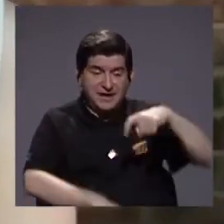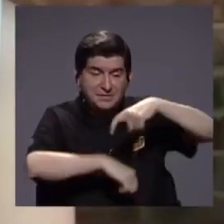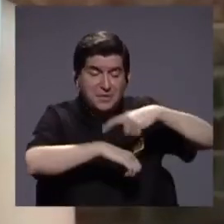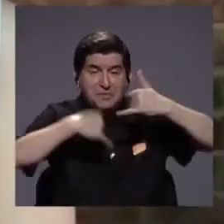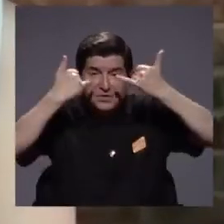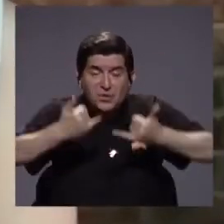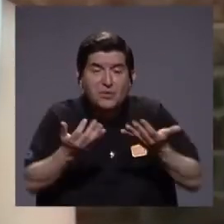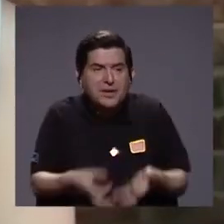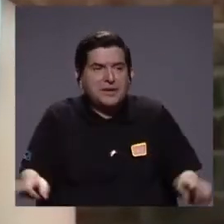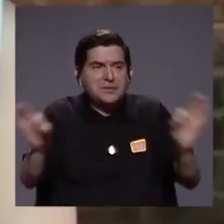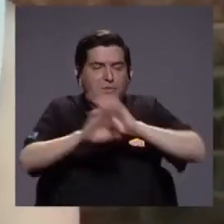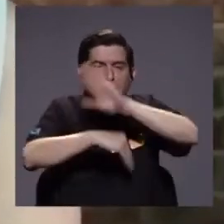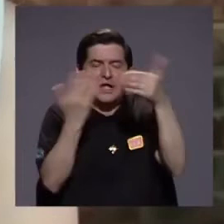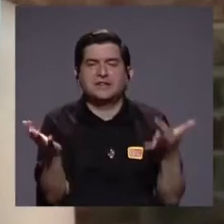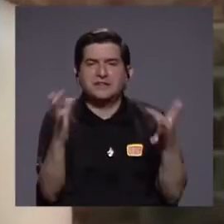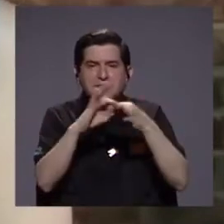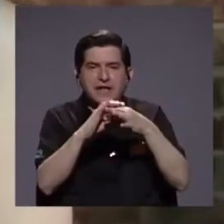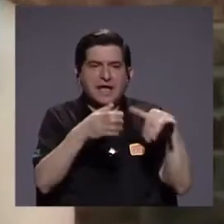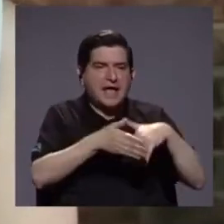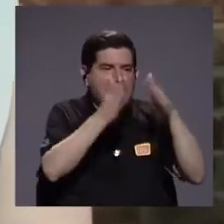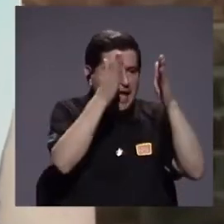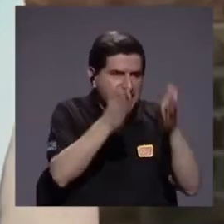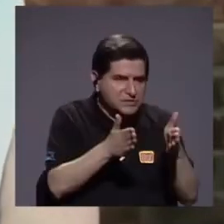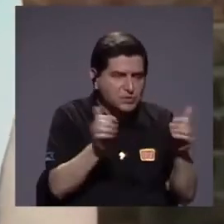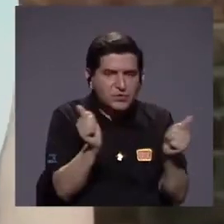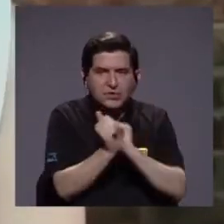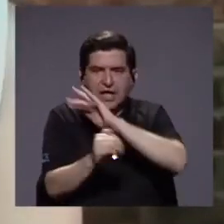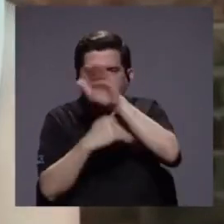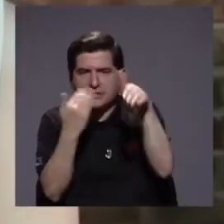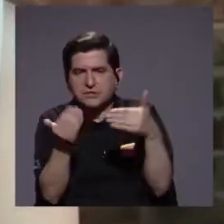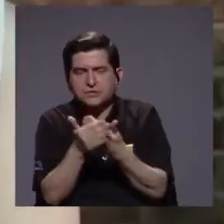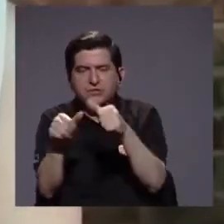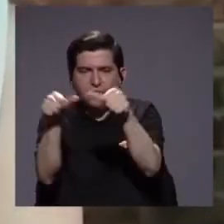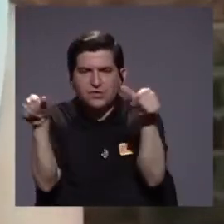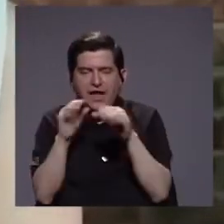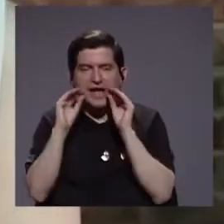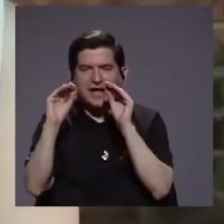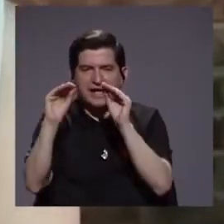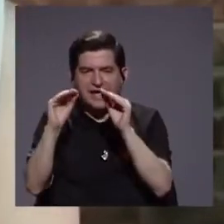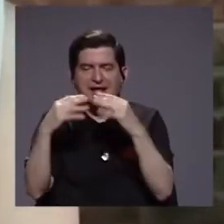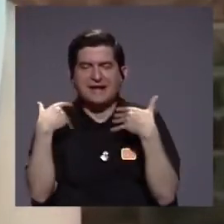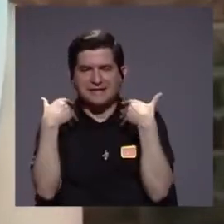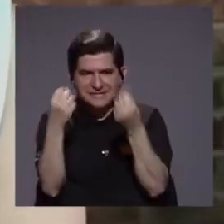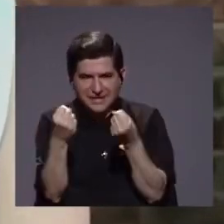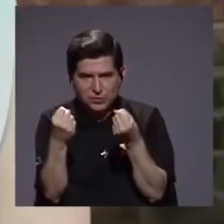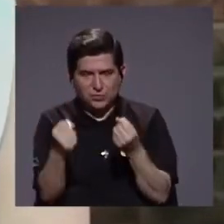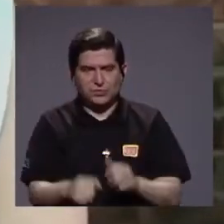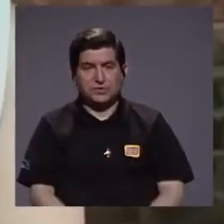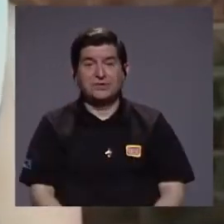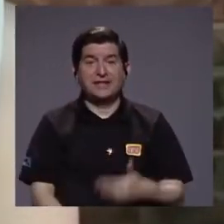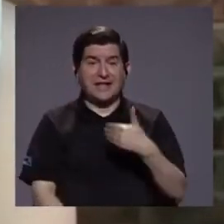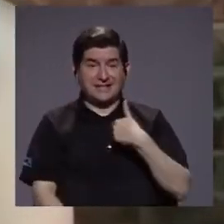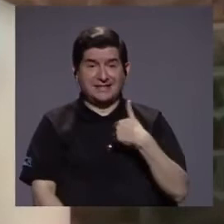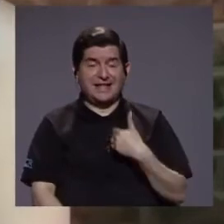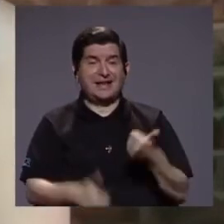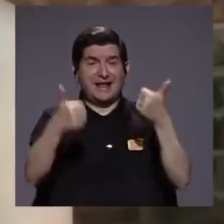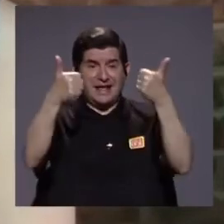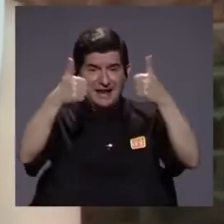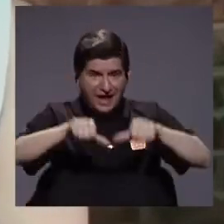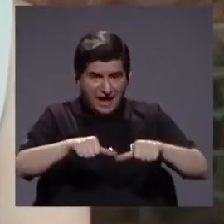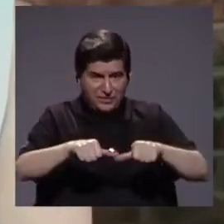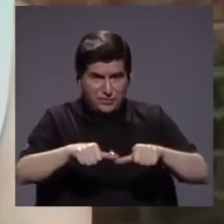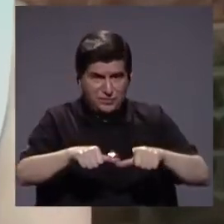vital que todos nos unamos, el estudiantado con toda la área docente de salud, para tener realmente un convenio marco